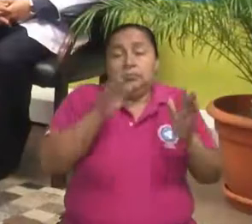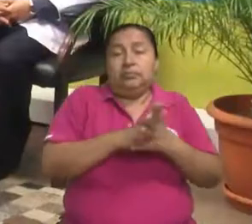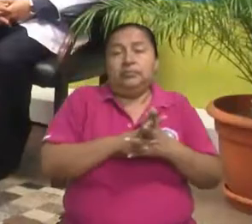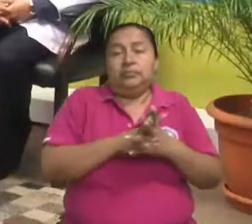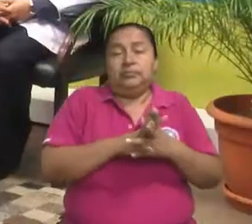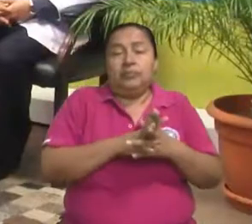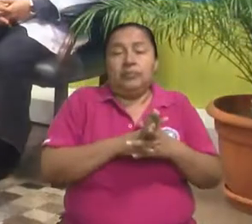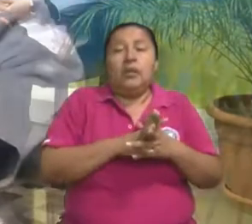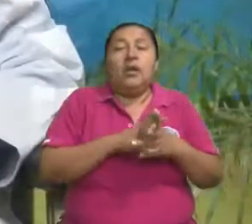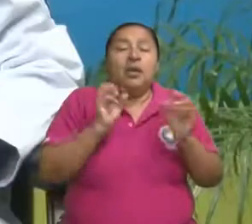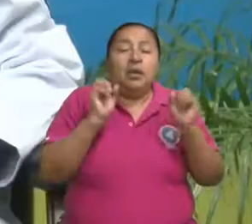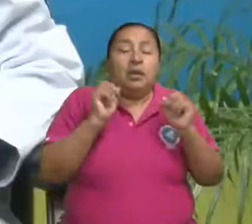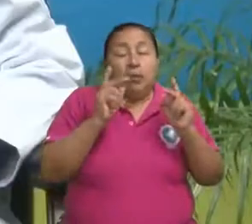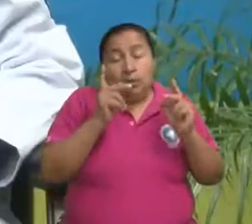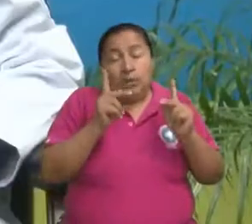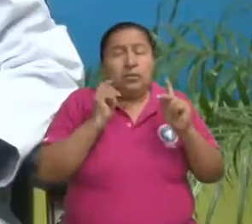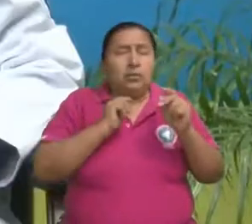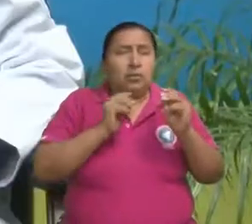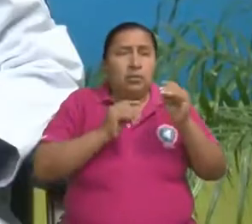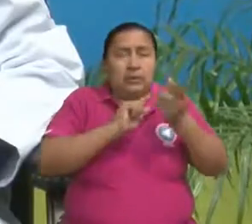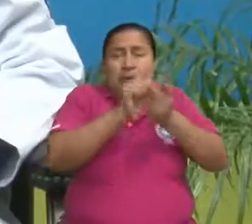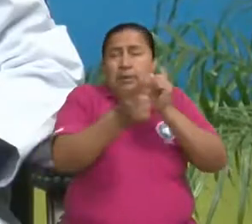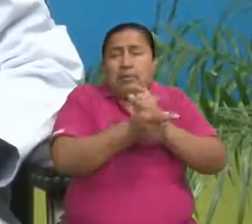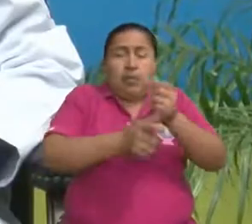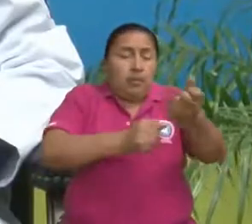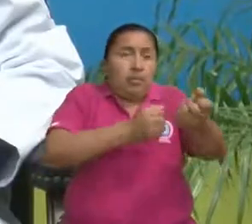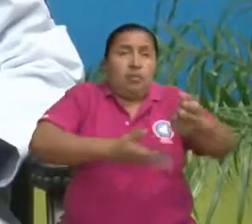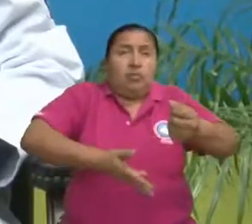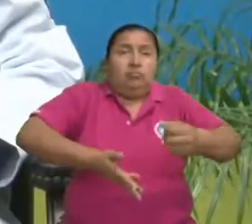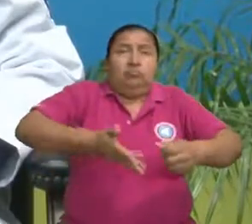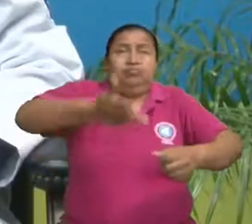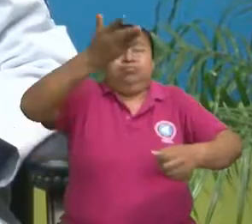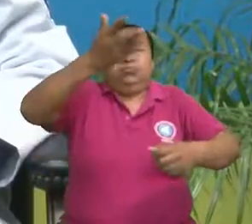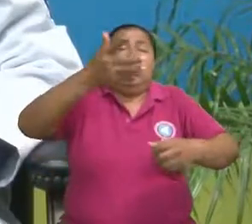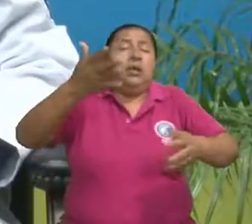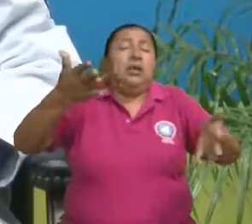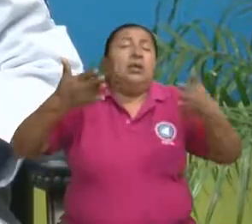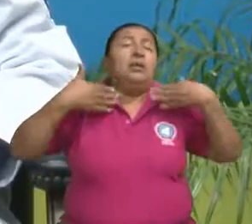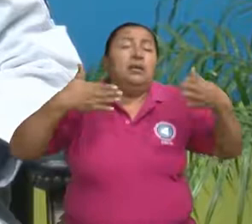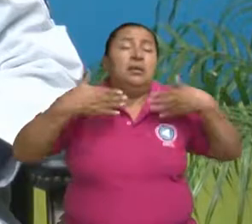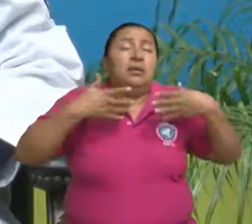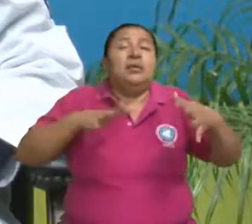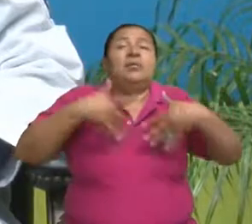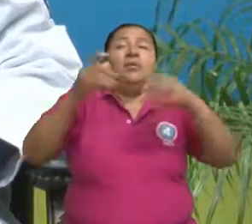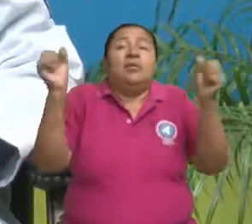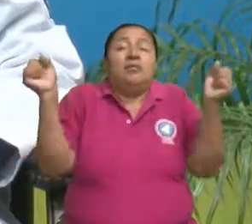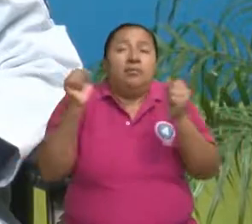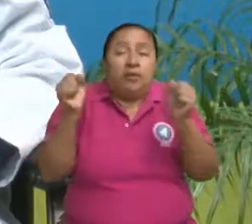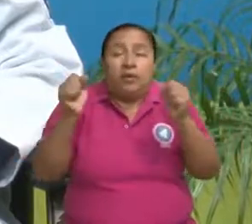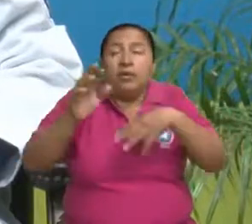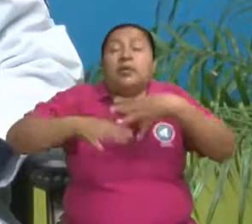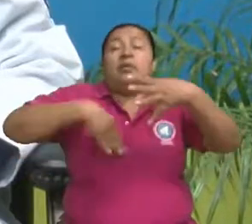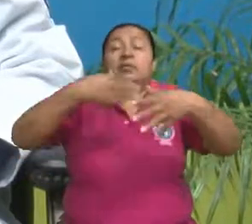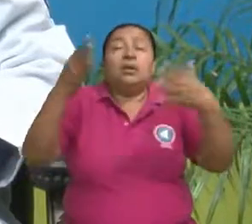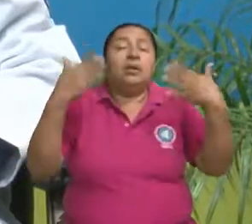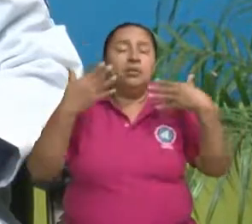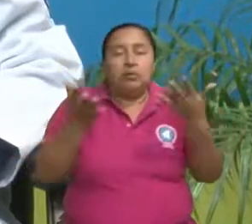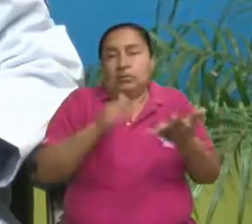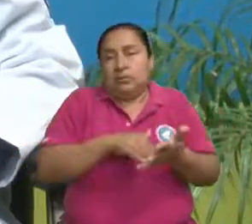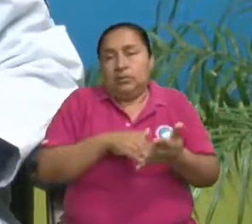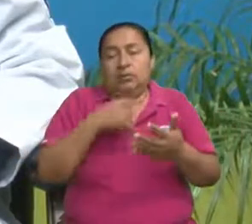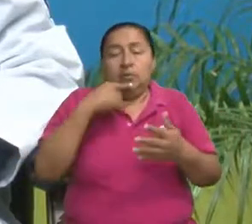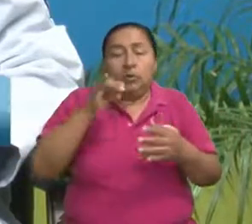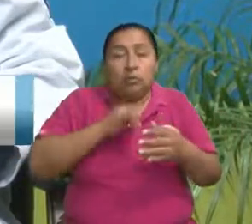de la turbina. Los cambios de presión atmosférico, ¿verdad?, que uno sufre cuando despega el avión en